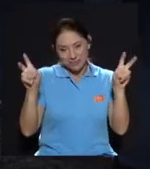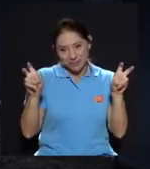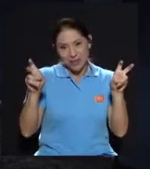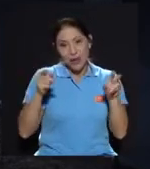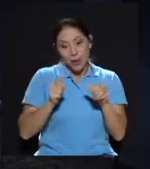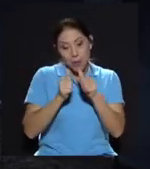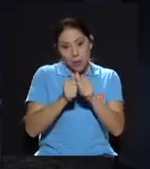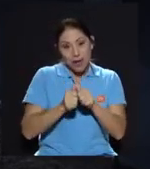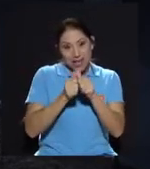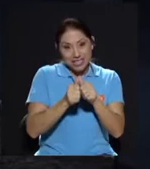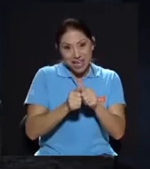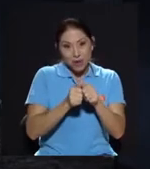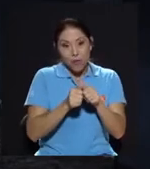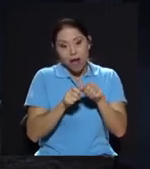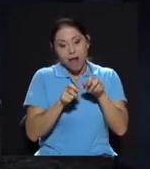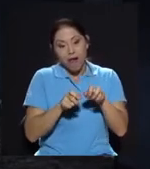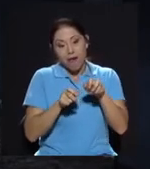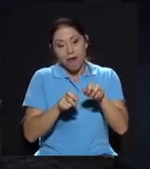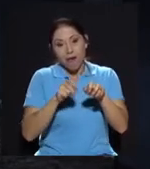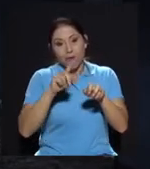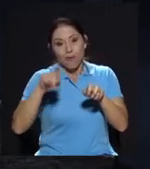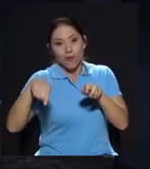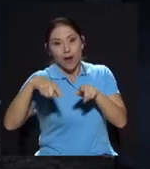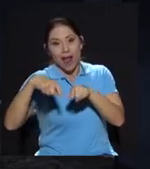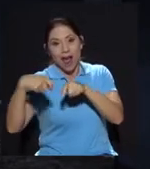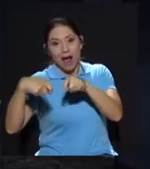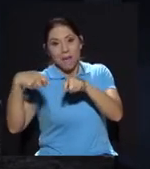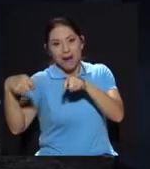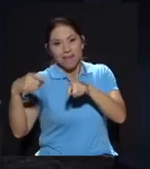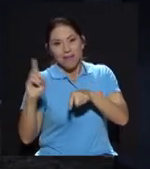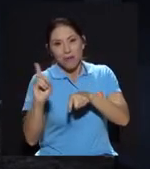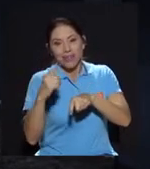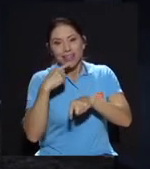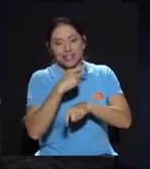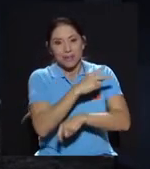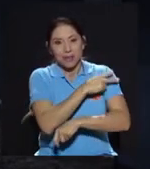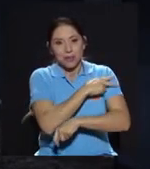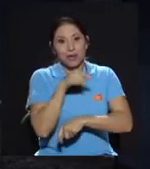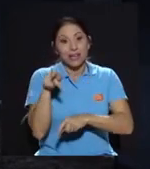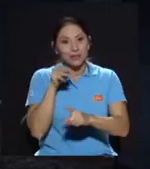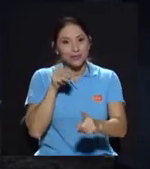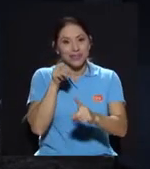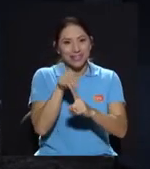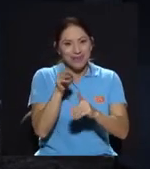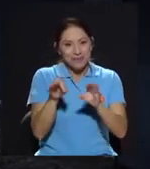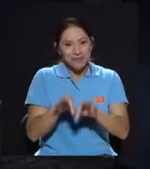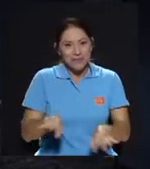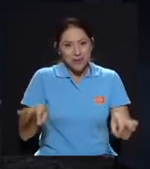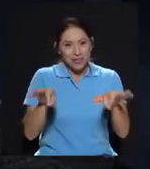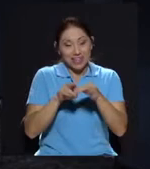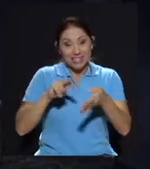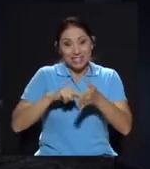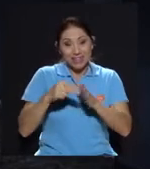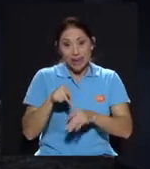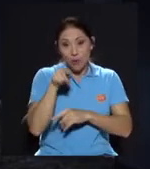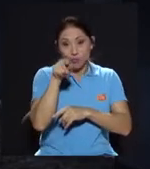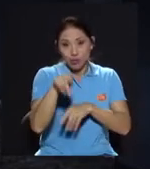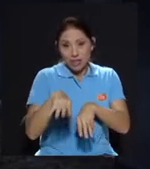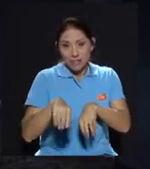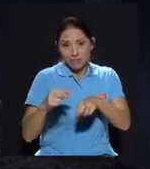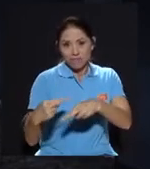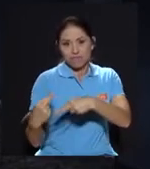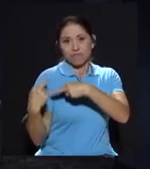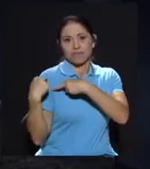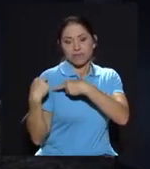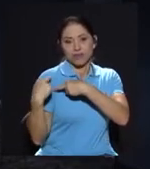para mí ese es un mensaje bien importante porque en realidad es como usted se incorpora y se responsabiliza por las obligaciones que